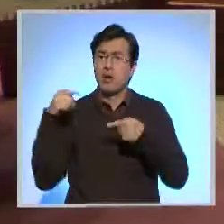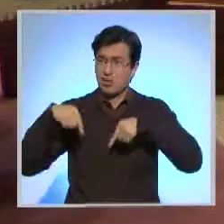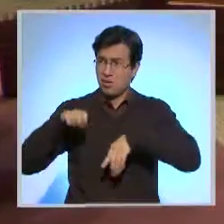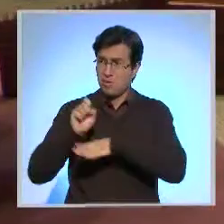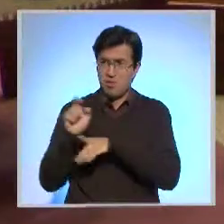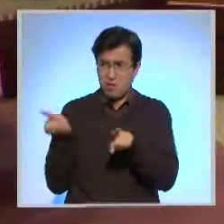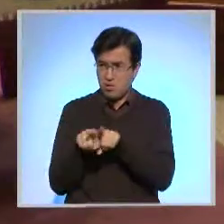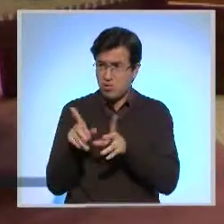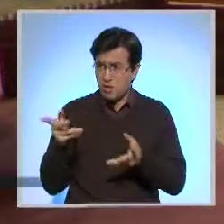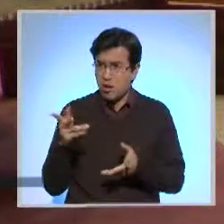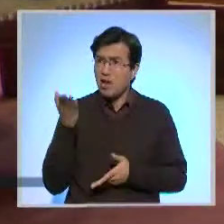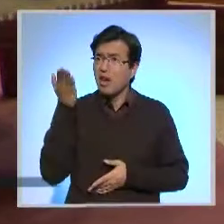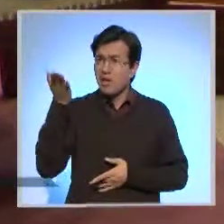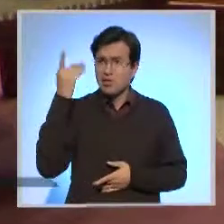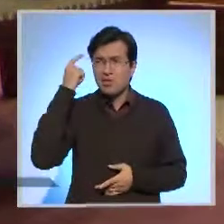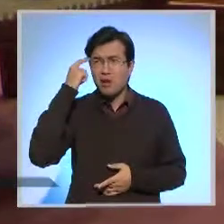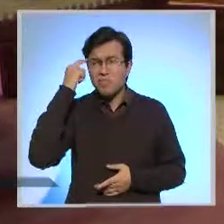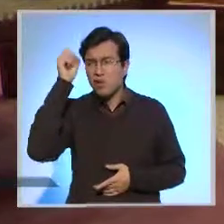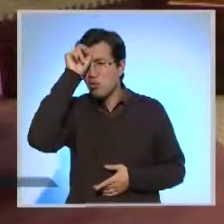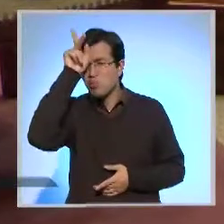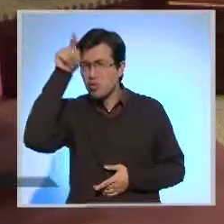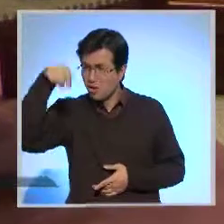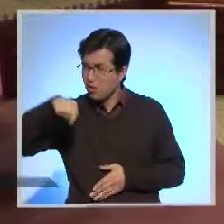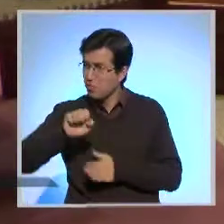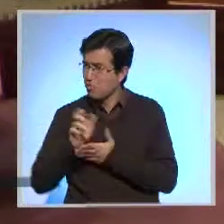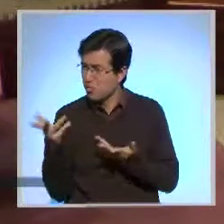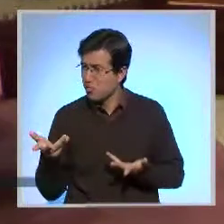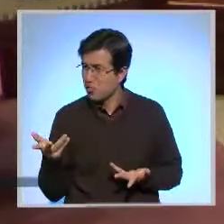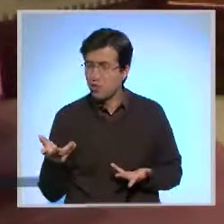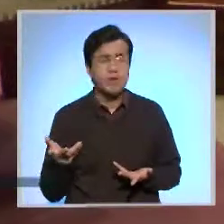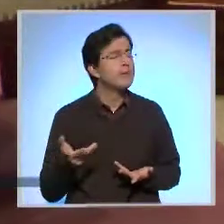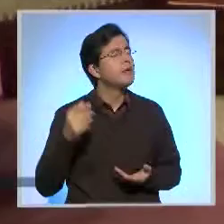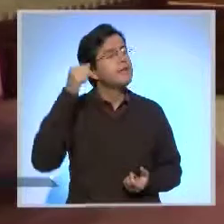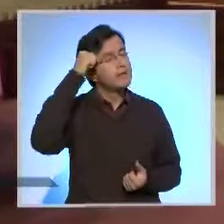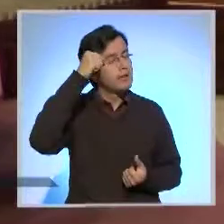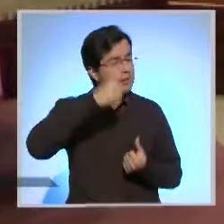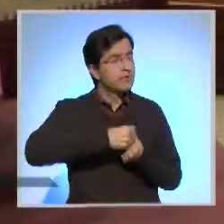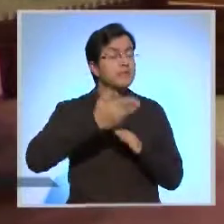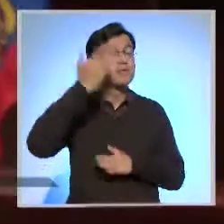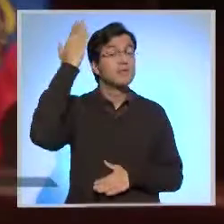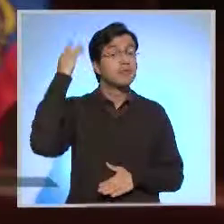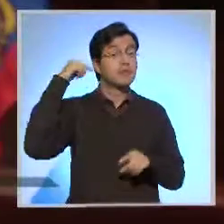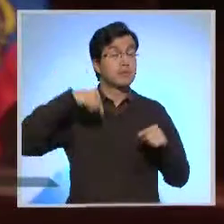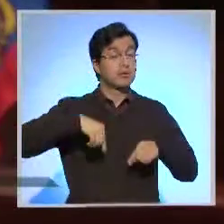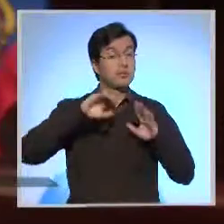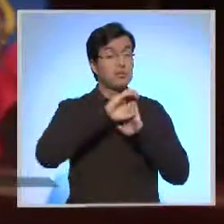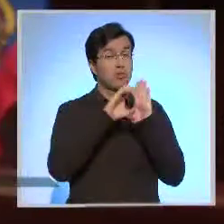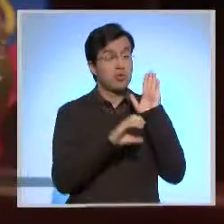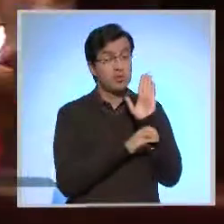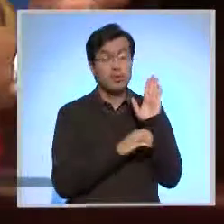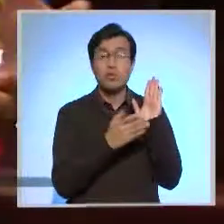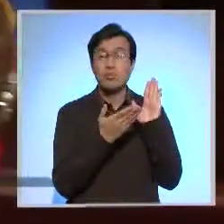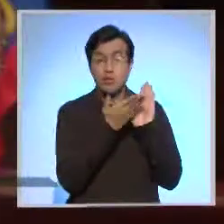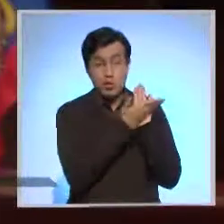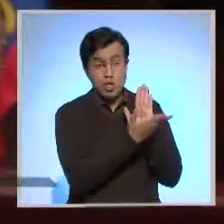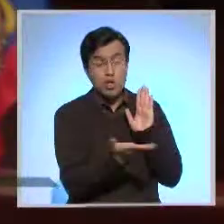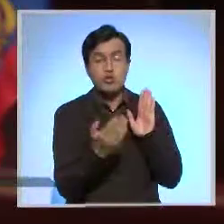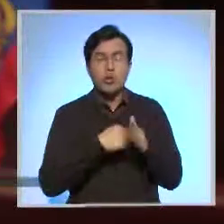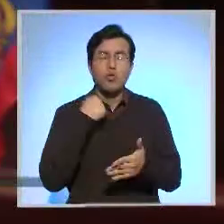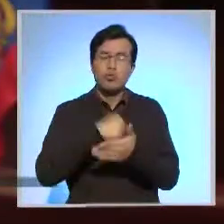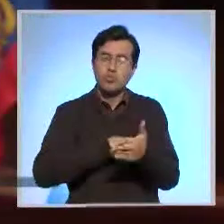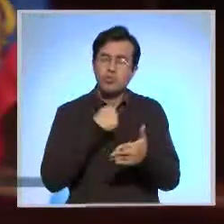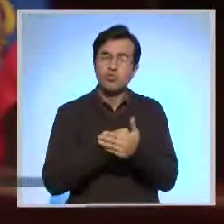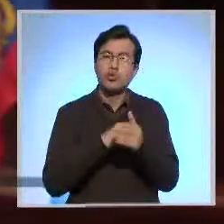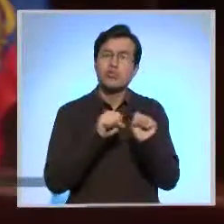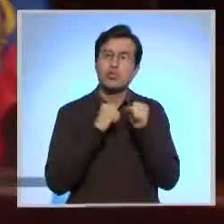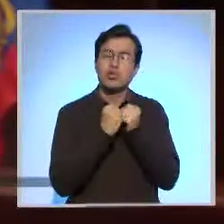el ecuador esa concepción a eso recordemos nosotros que no está constituyentes recogió justamente la lucha social de